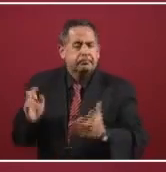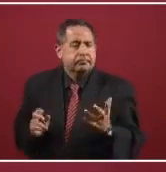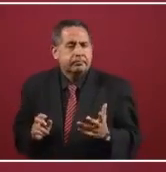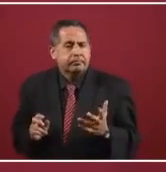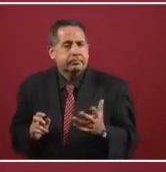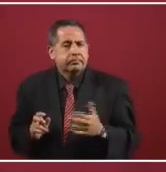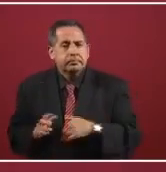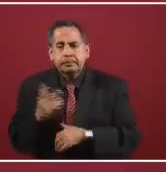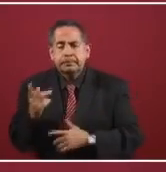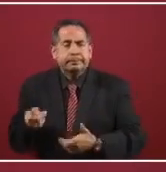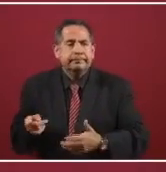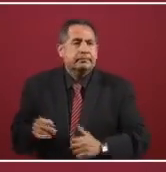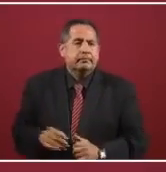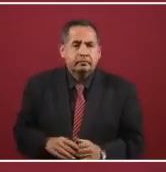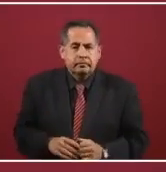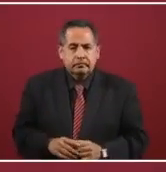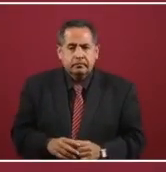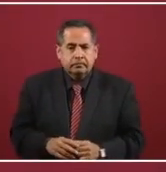por